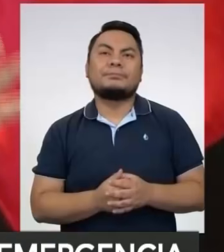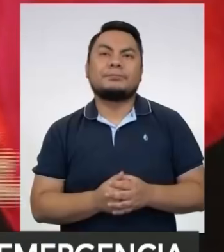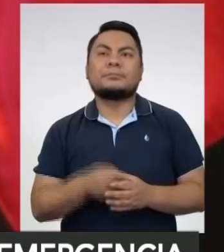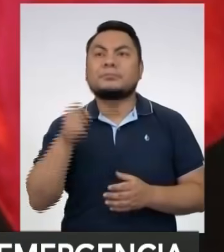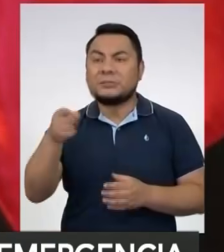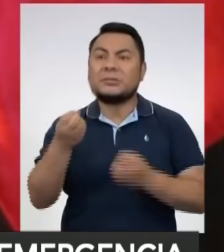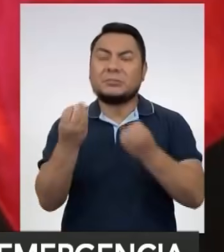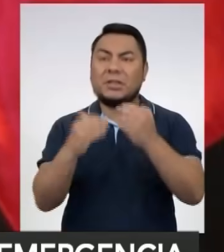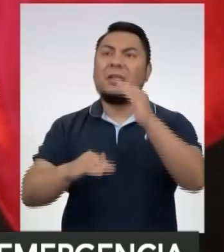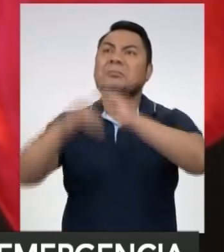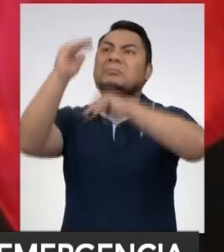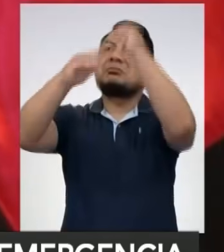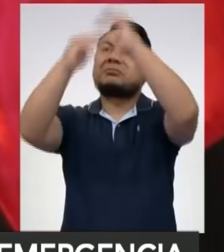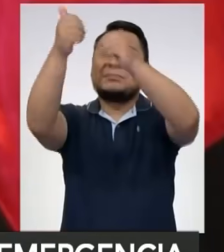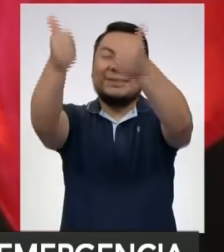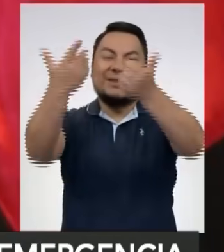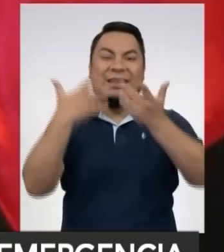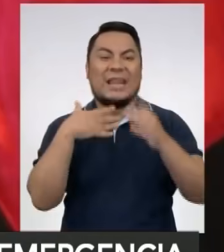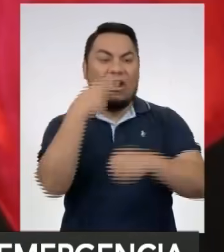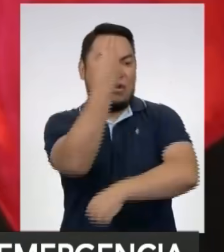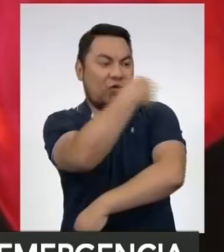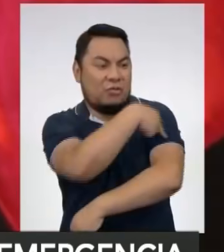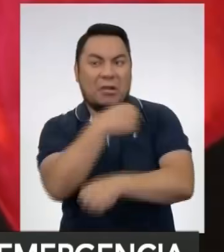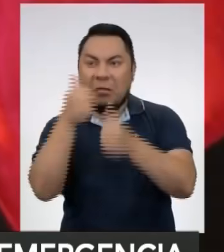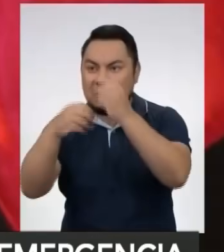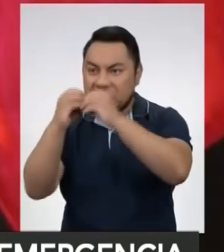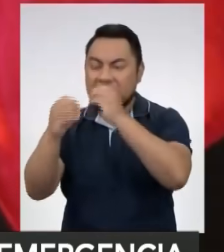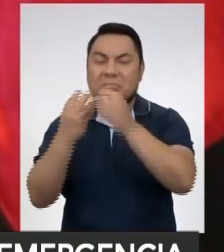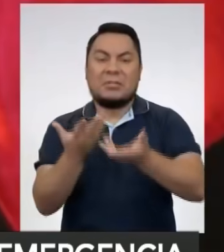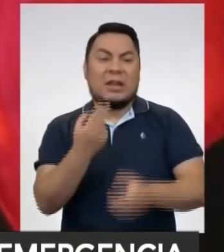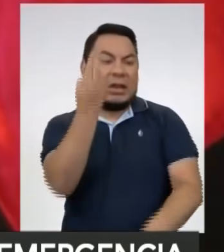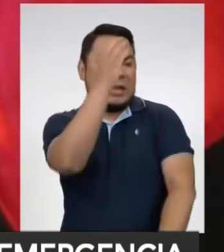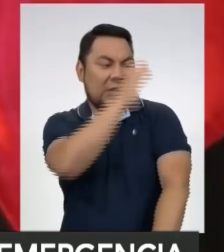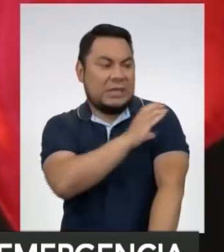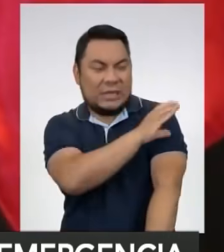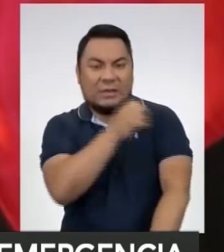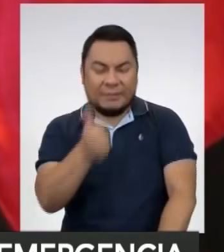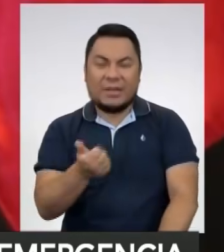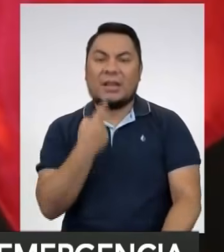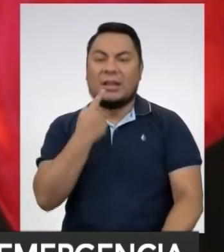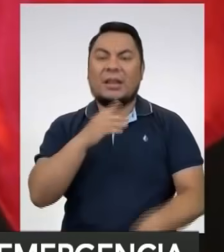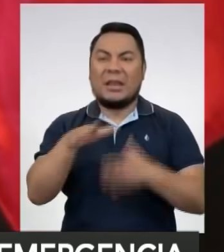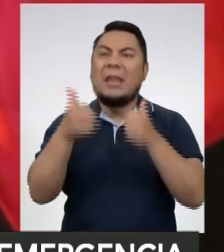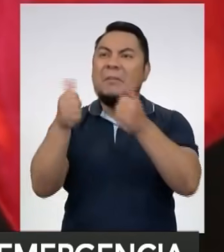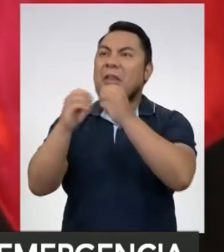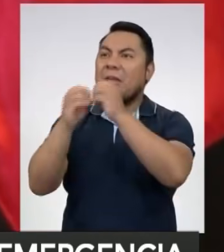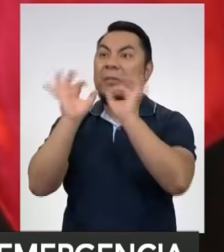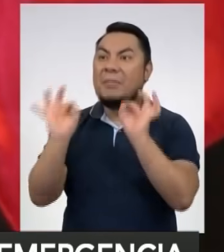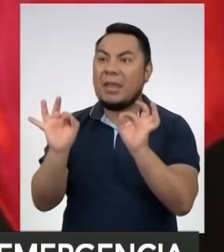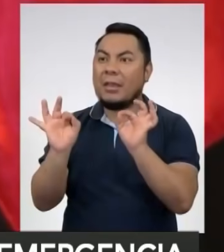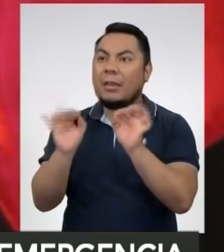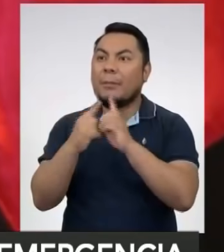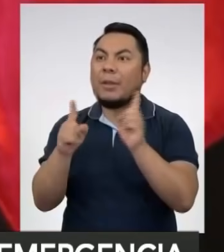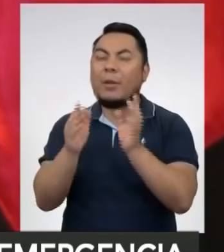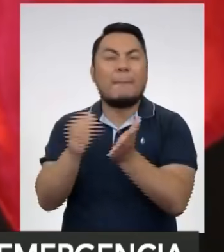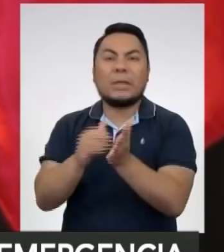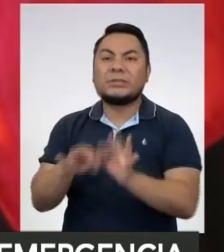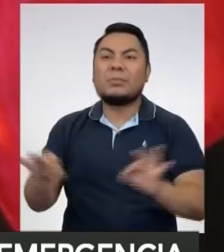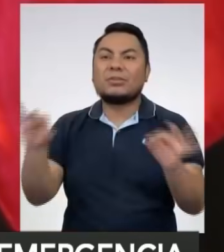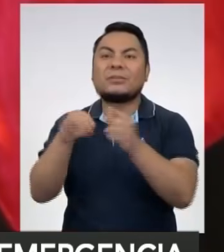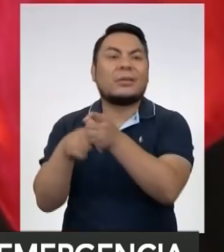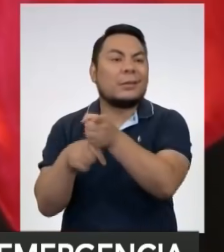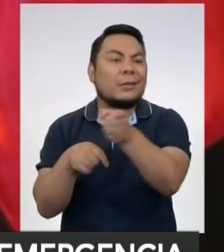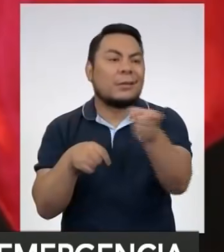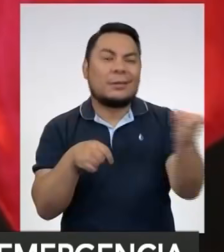los hospitales, las clínicas, los respiradores mecánicos, si no contamos con lo más importante,